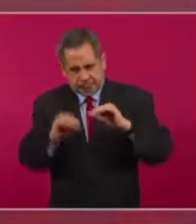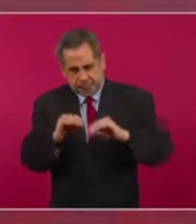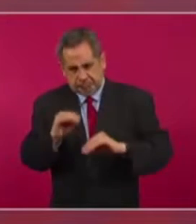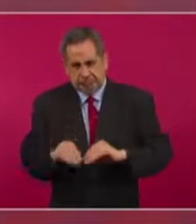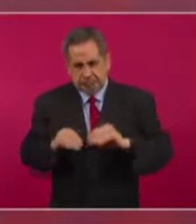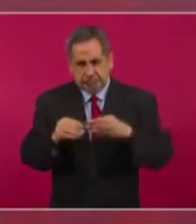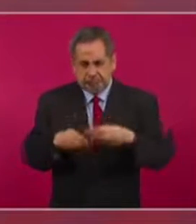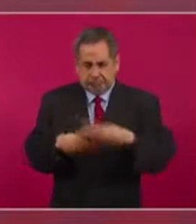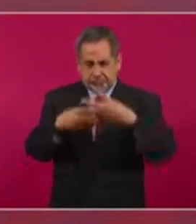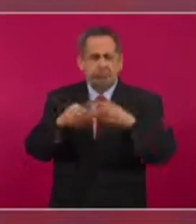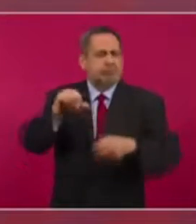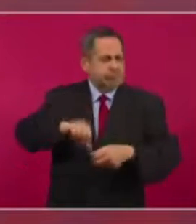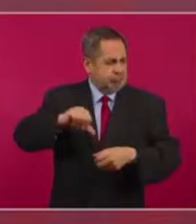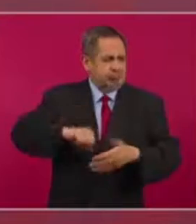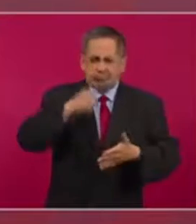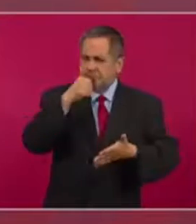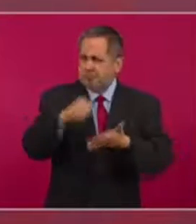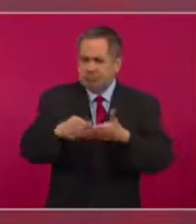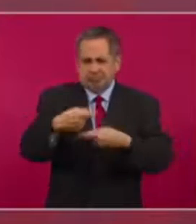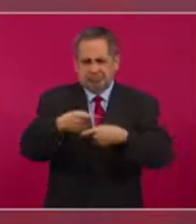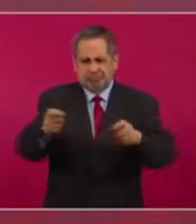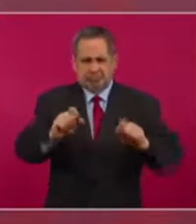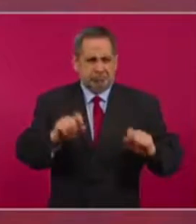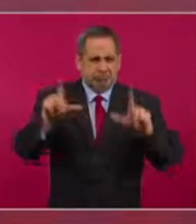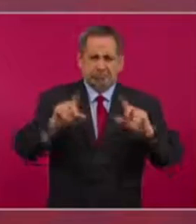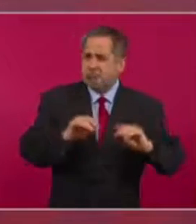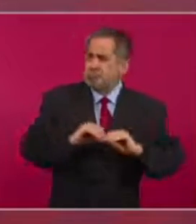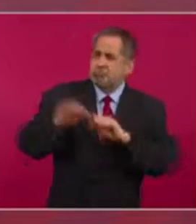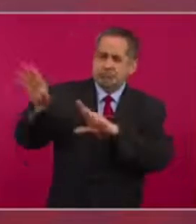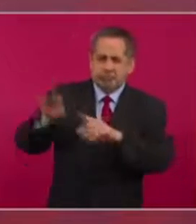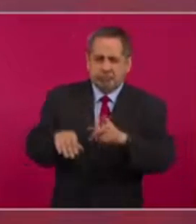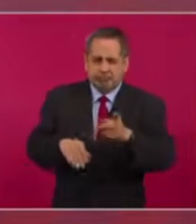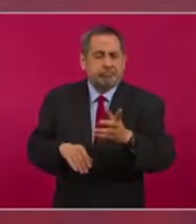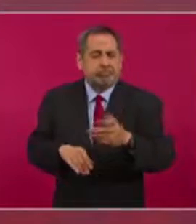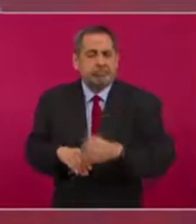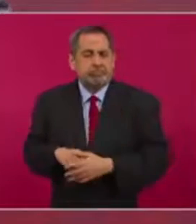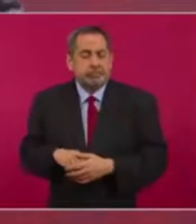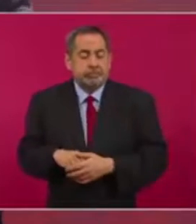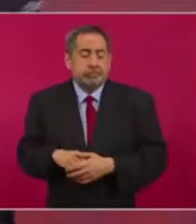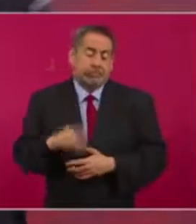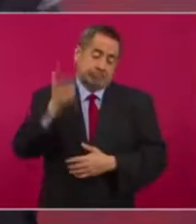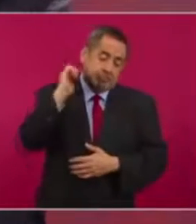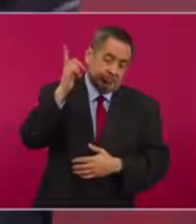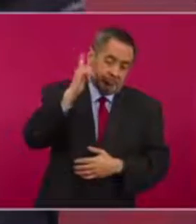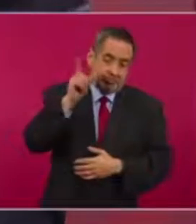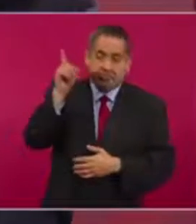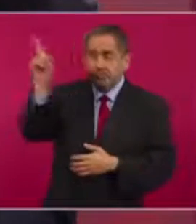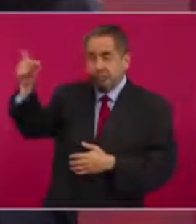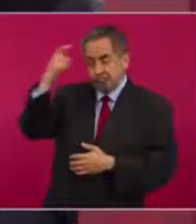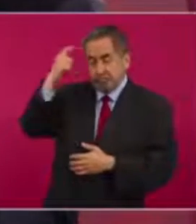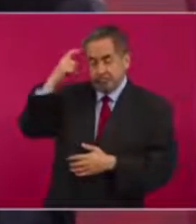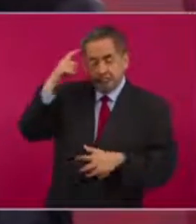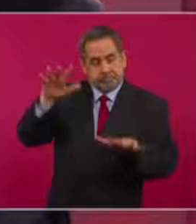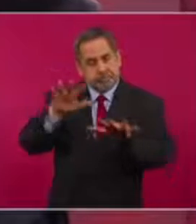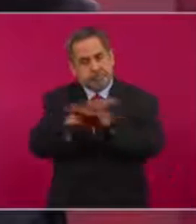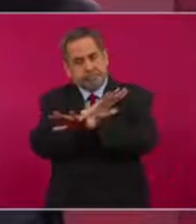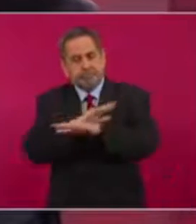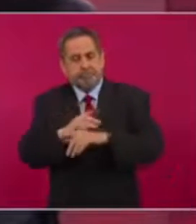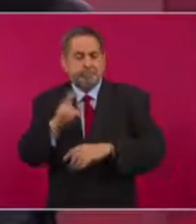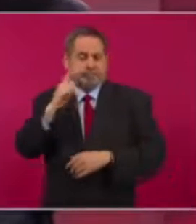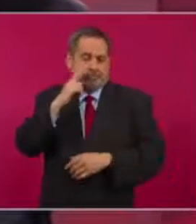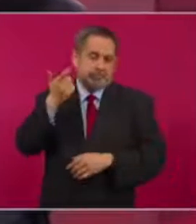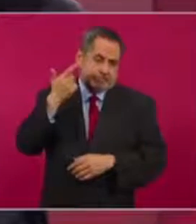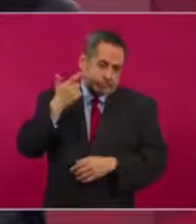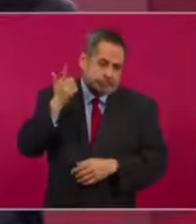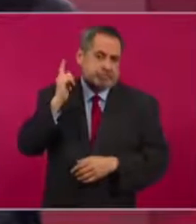que hoy van a tener ustedes. Ojalá y cambien de modo de